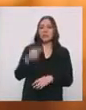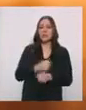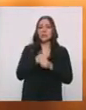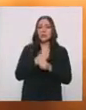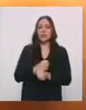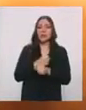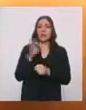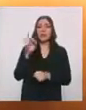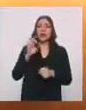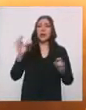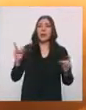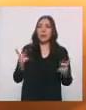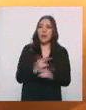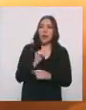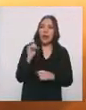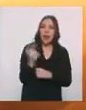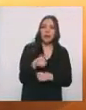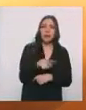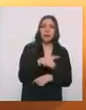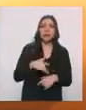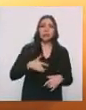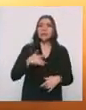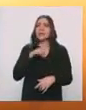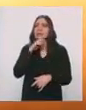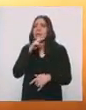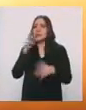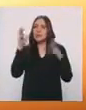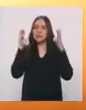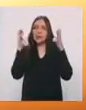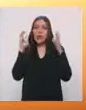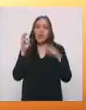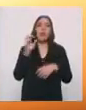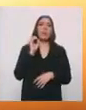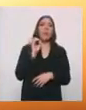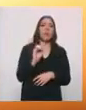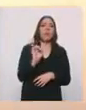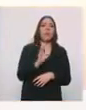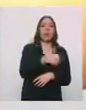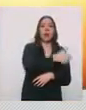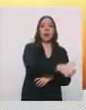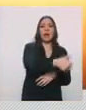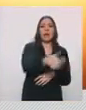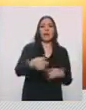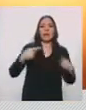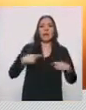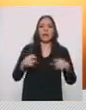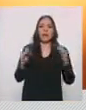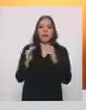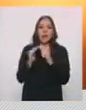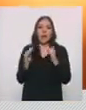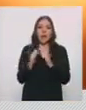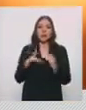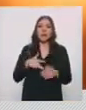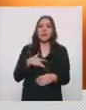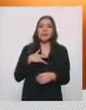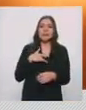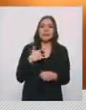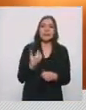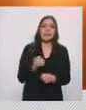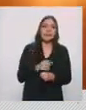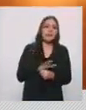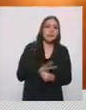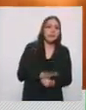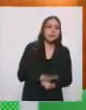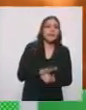que una crisis, una situación que nos estrese, algo que ahorita en sus casas, en sus personas los esté oprimiendo y de repente los